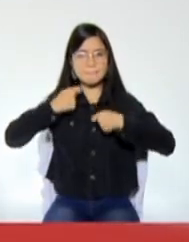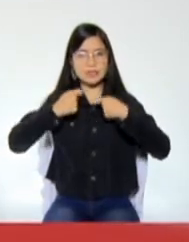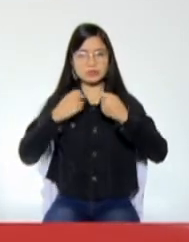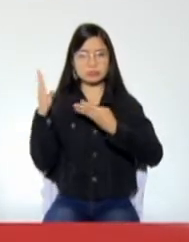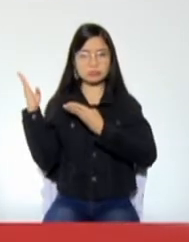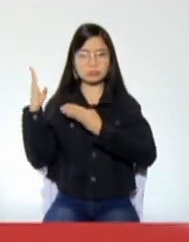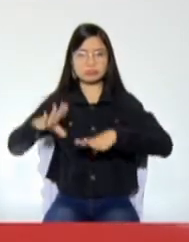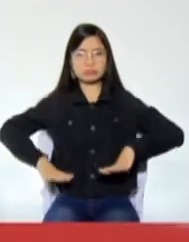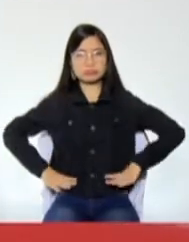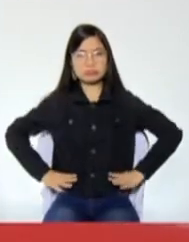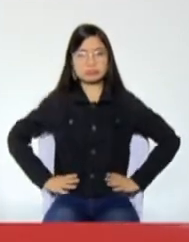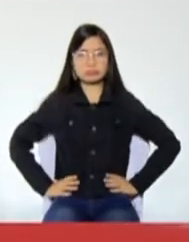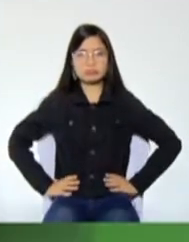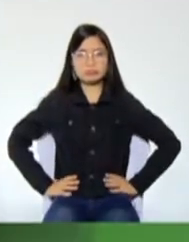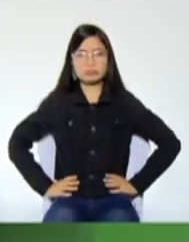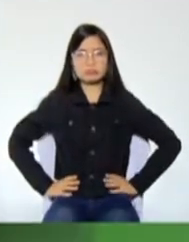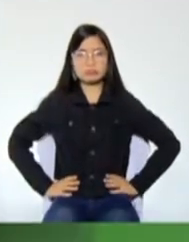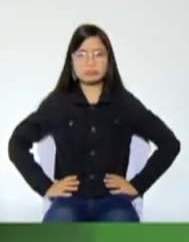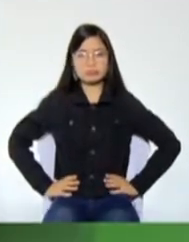A ver,